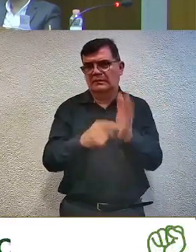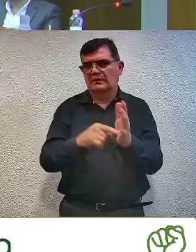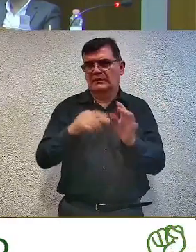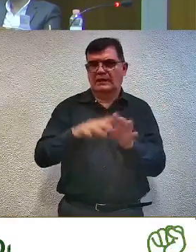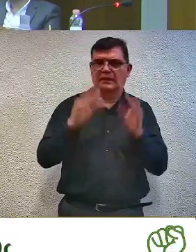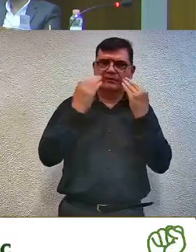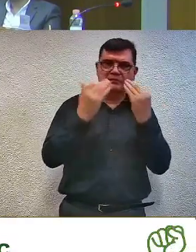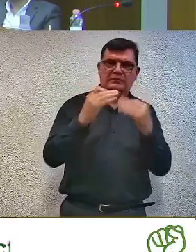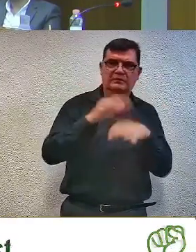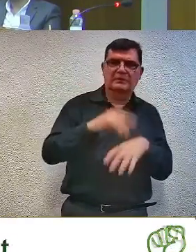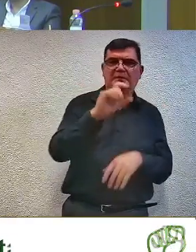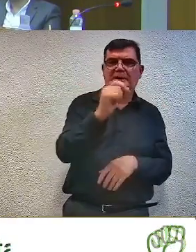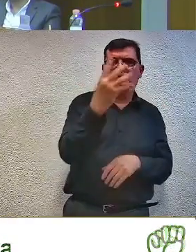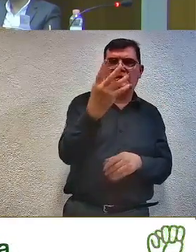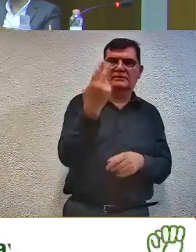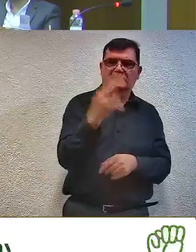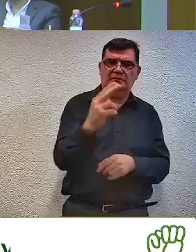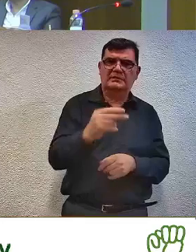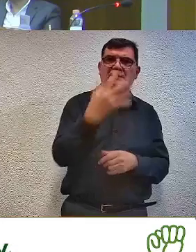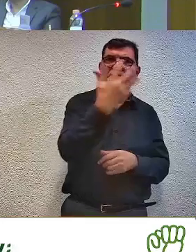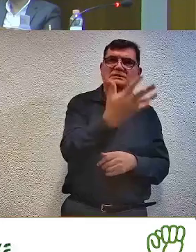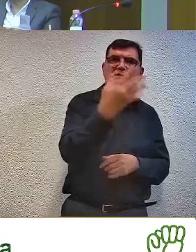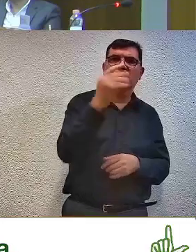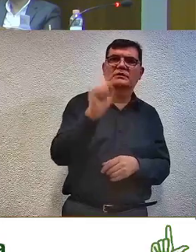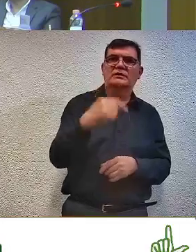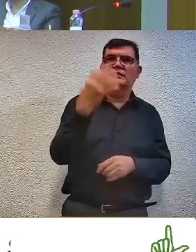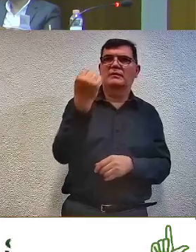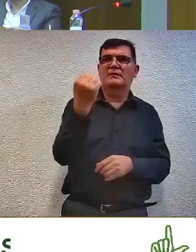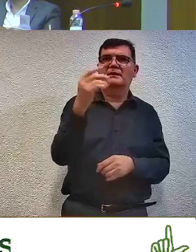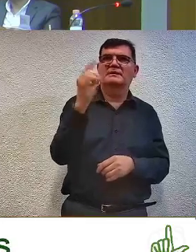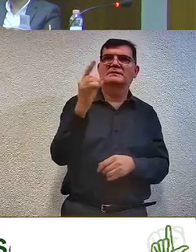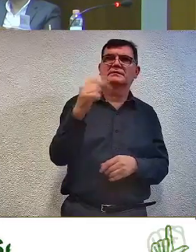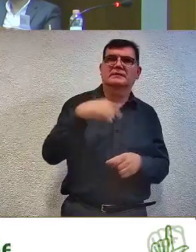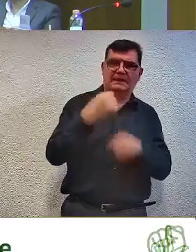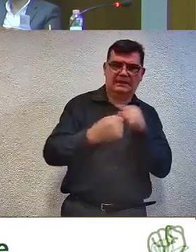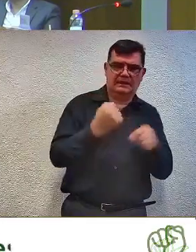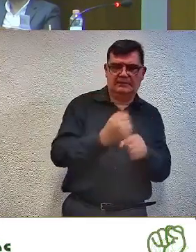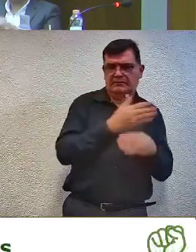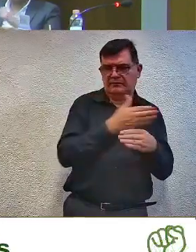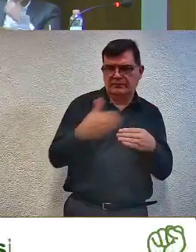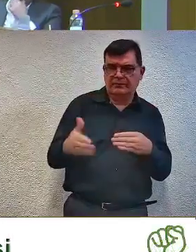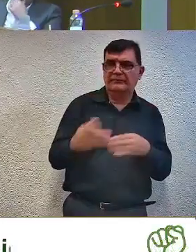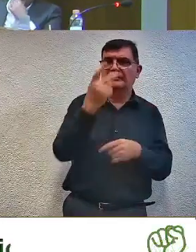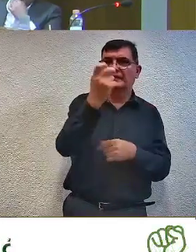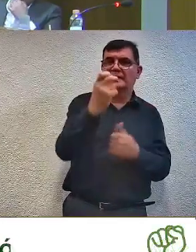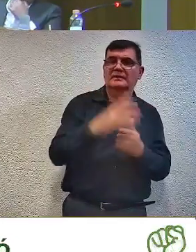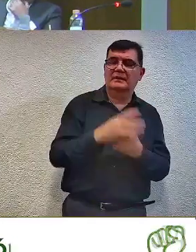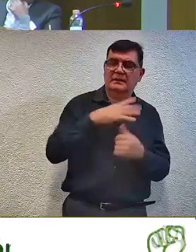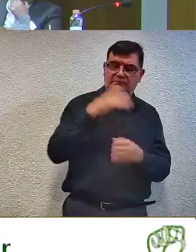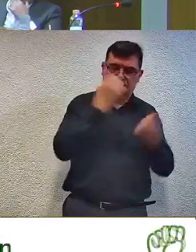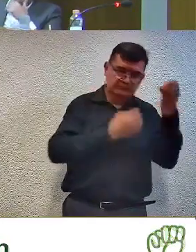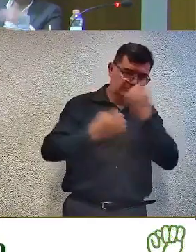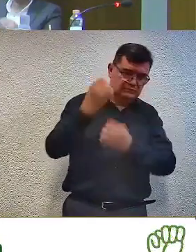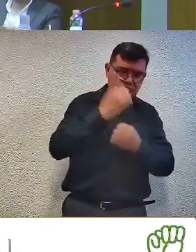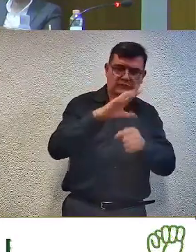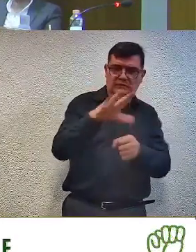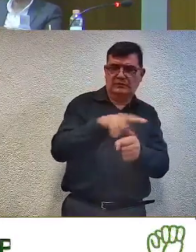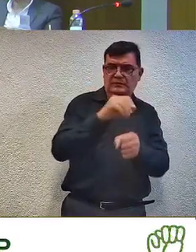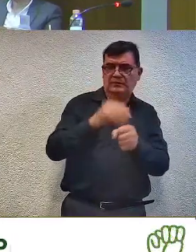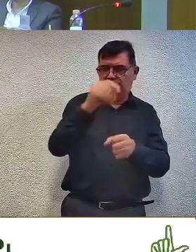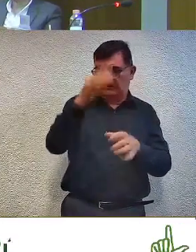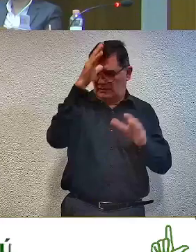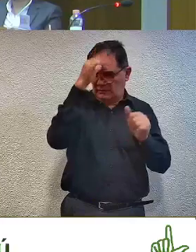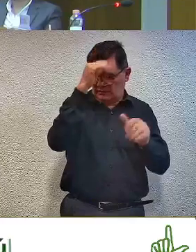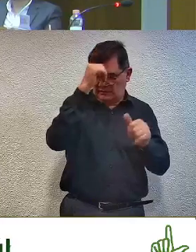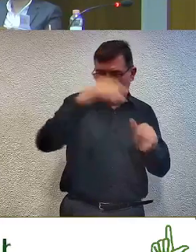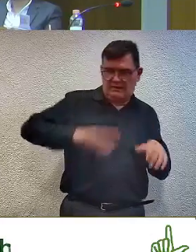el 24 de noviembre, 5 y 9 de diciembre del año en curso. De modo que, de un análisis integral a los convenios